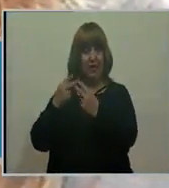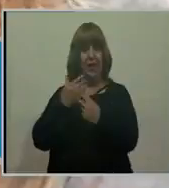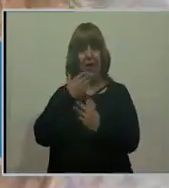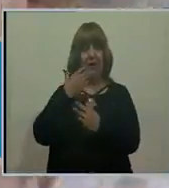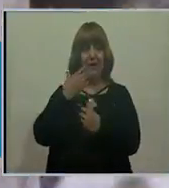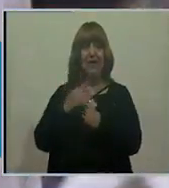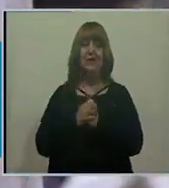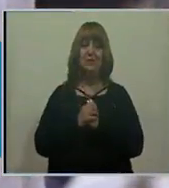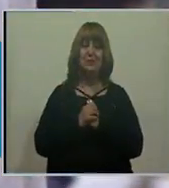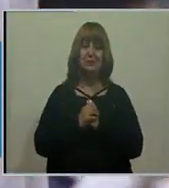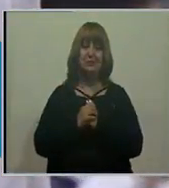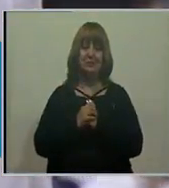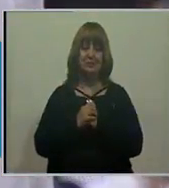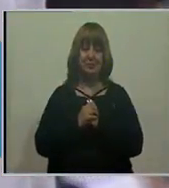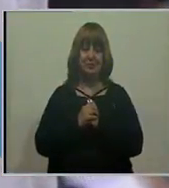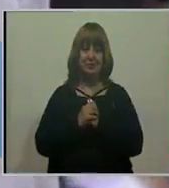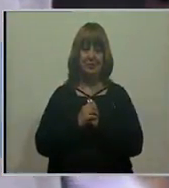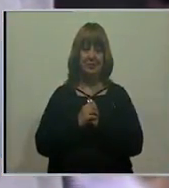es África.